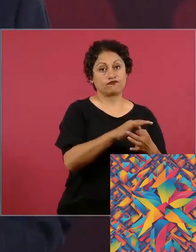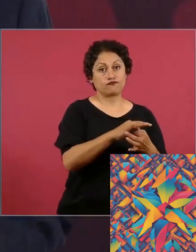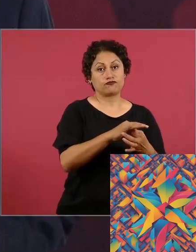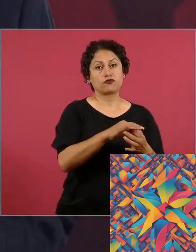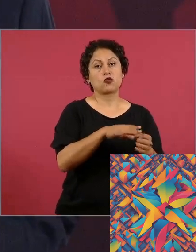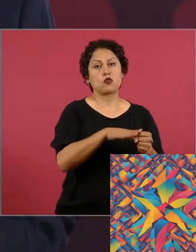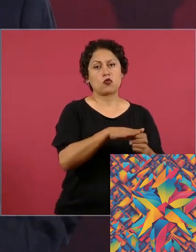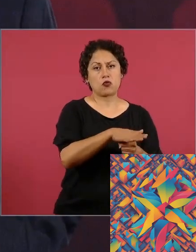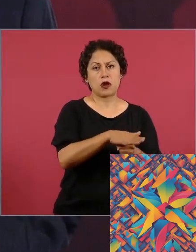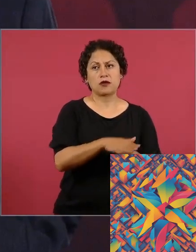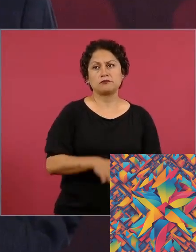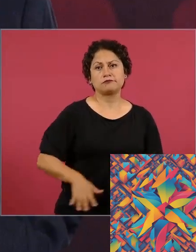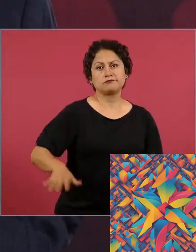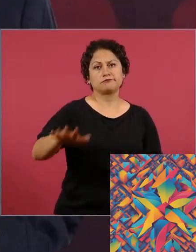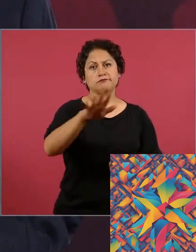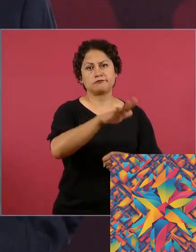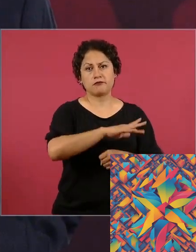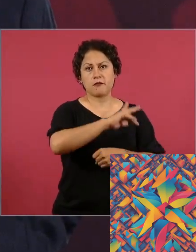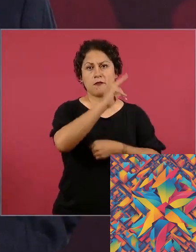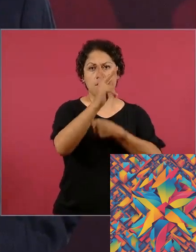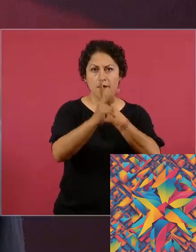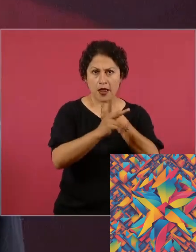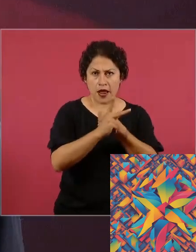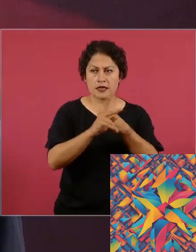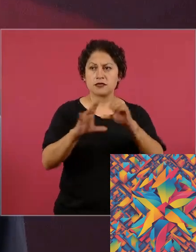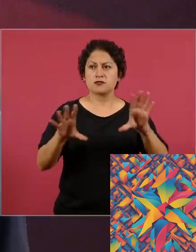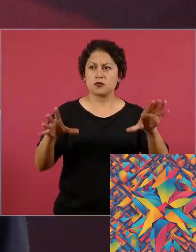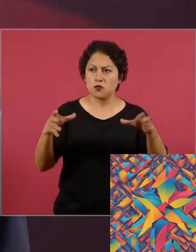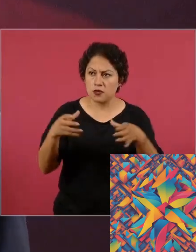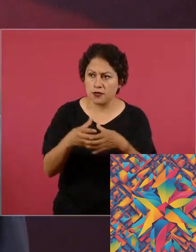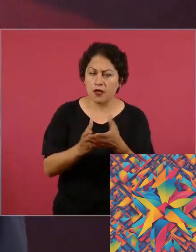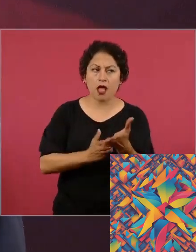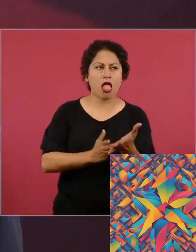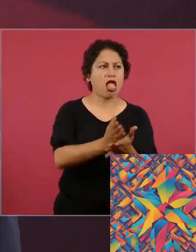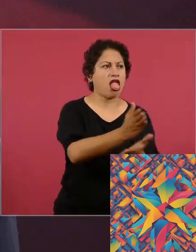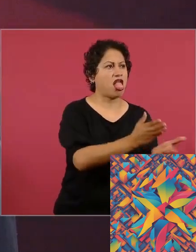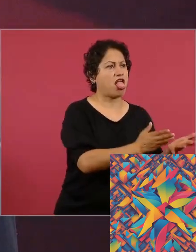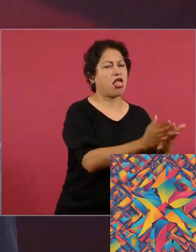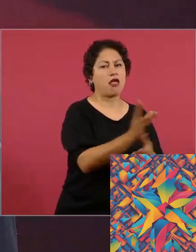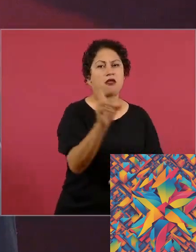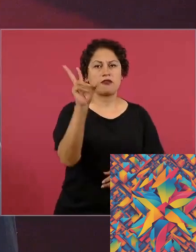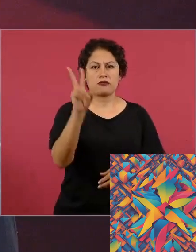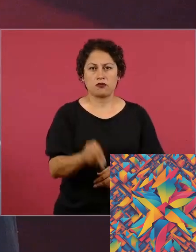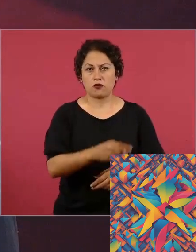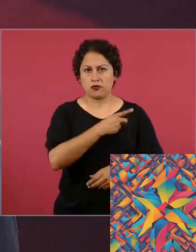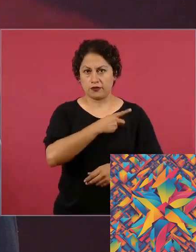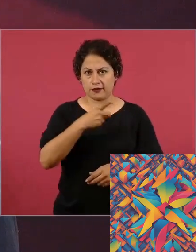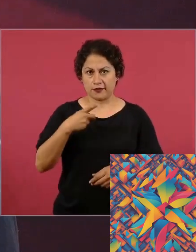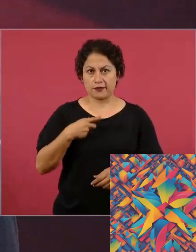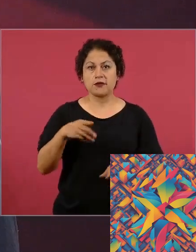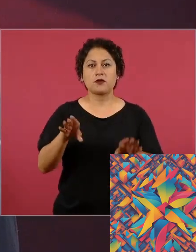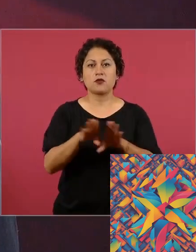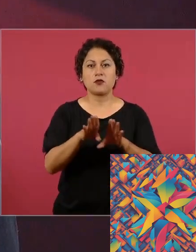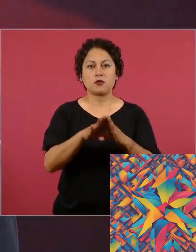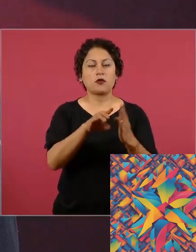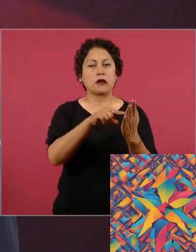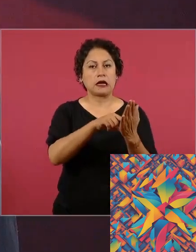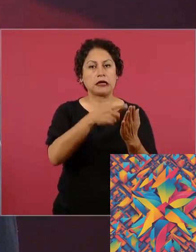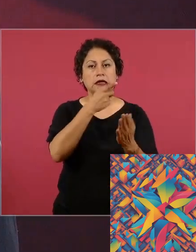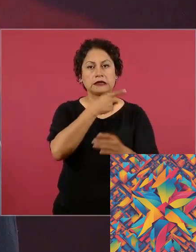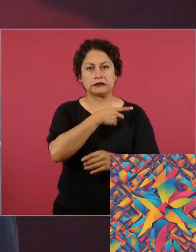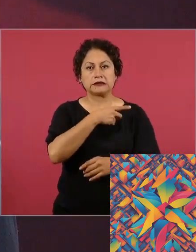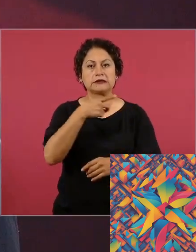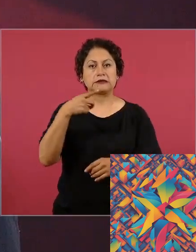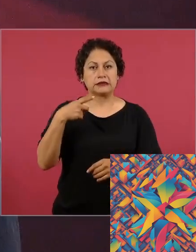figura clave en la guerra contra el narcotráfico de Calderón, una estrategia que resultó en un aumento de la violencia y la corrupción en lugar de resolver el